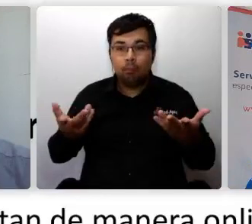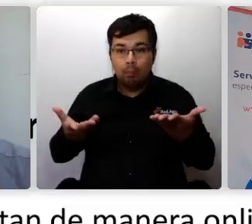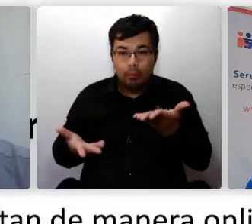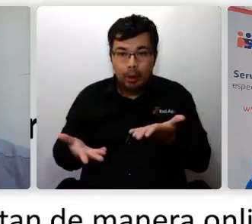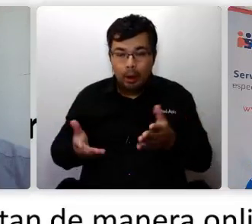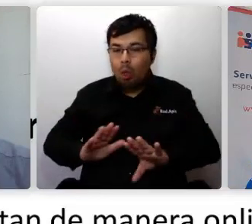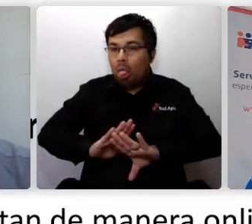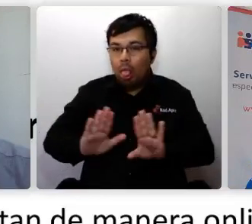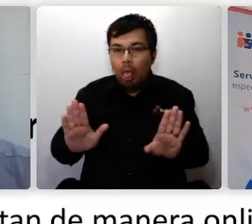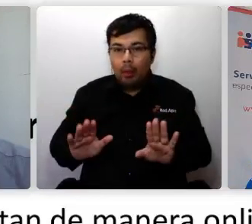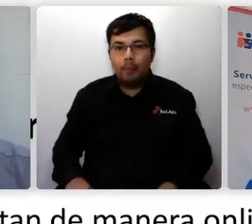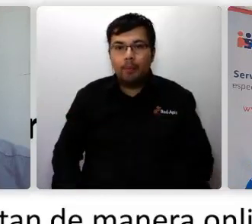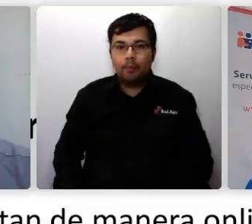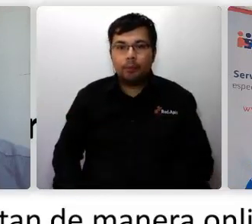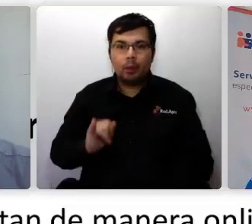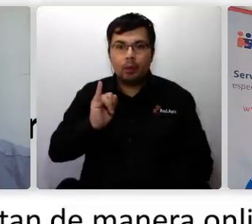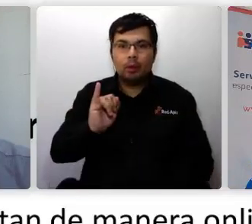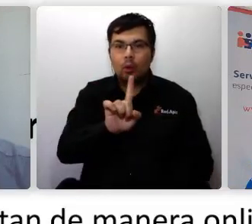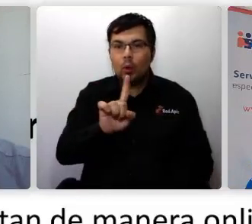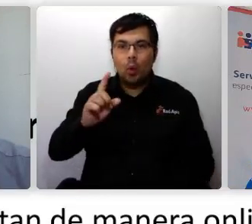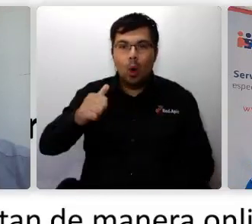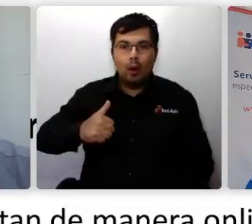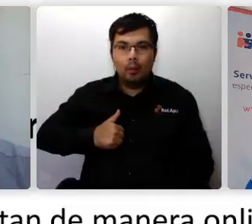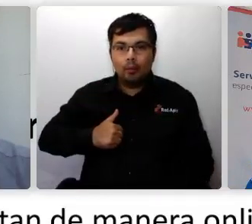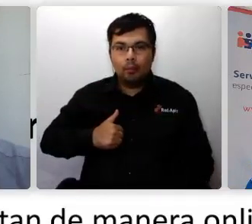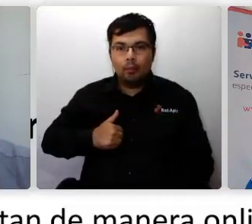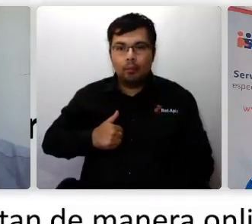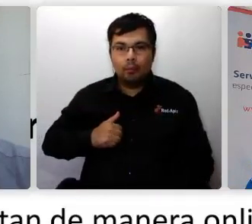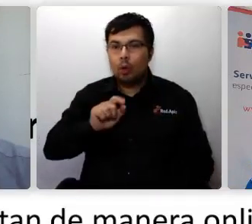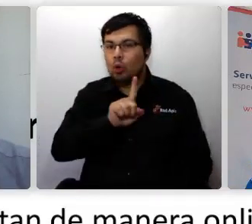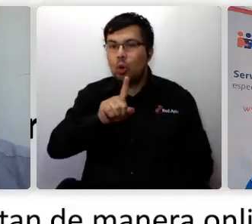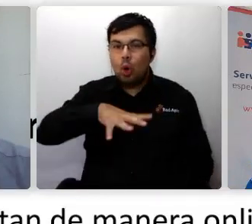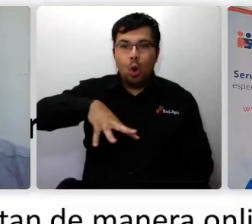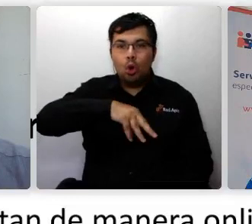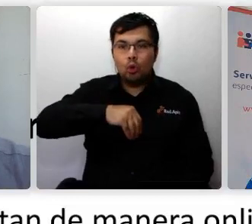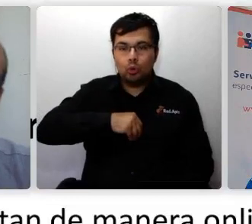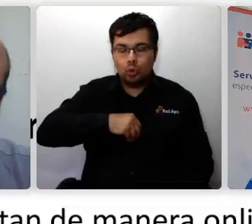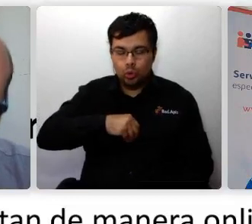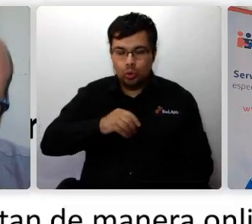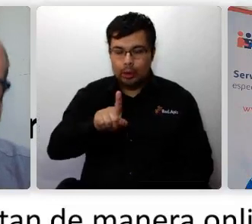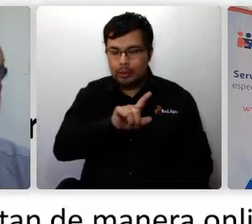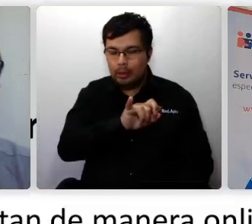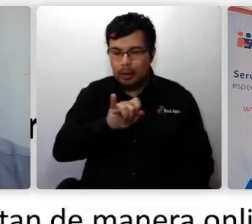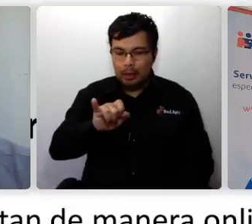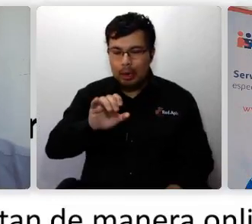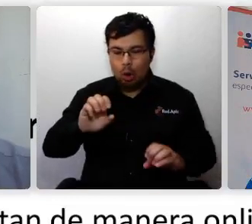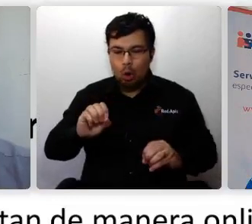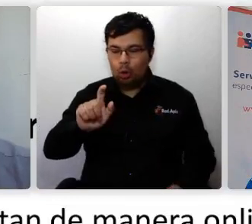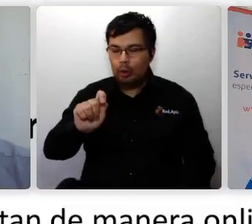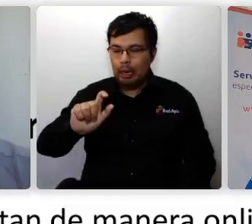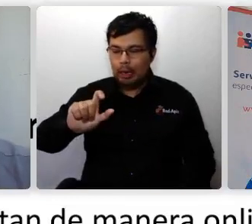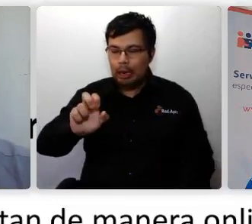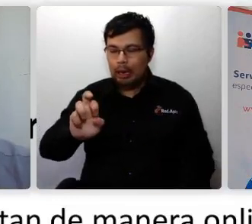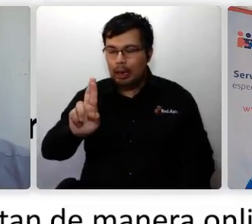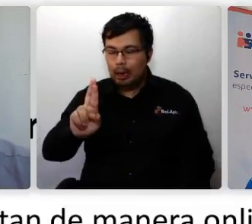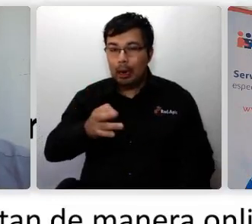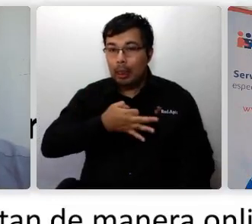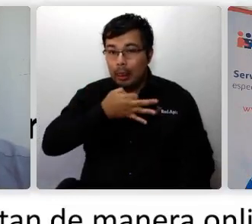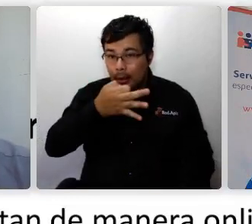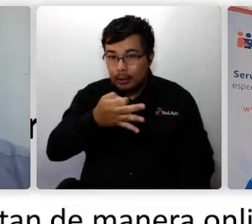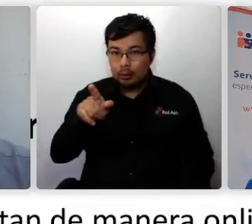se aplica, pero aplica no con nosotros, no con un impuesto interno. Por ejemplo, aplica con la TGR. Al menos saber que tiene que actuar frente a la